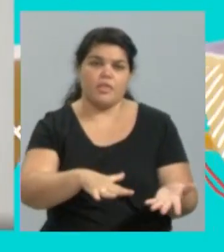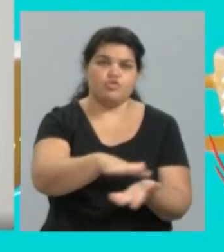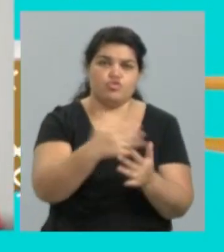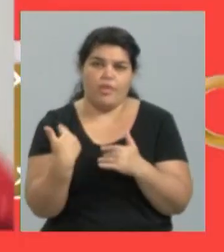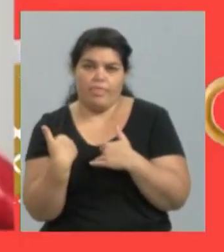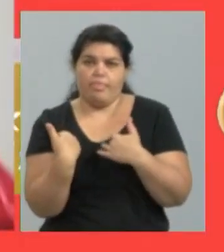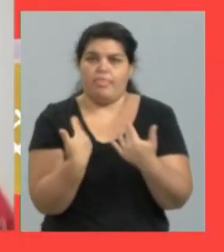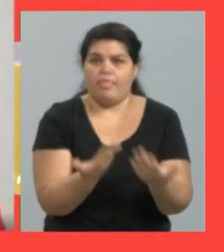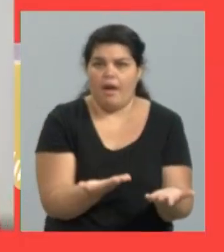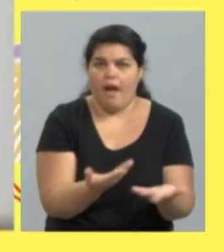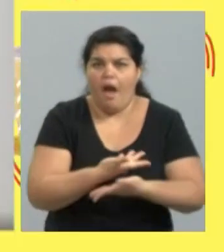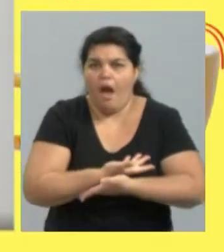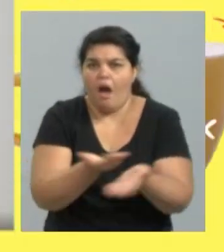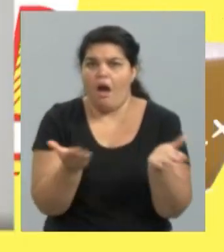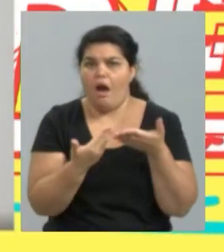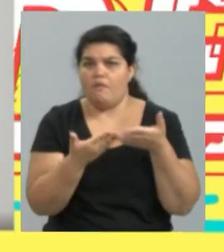espacios para poder